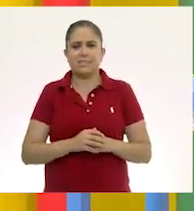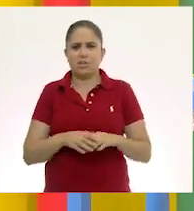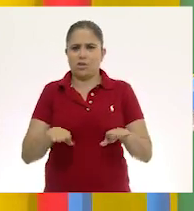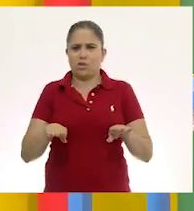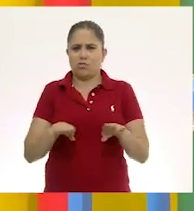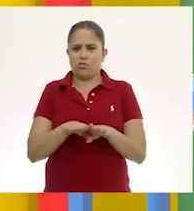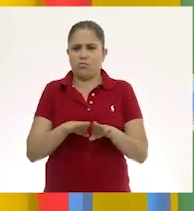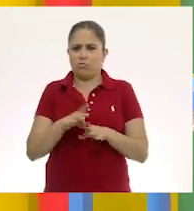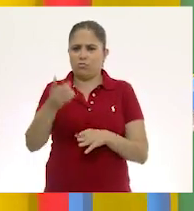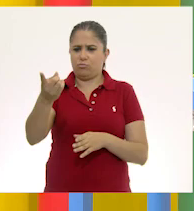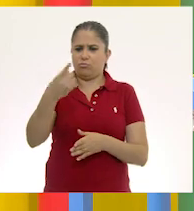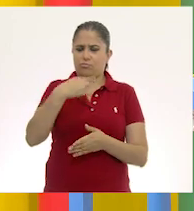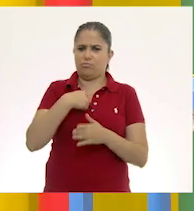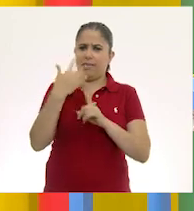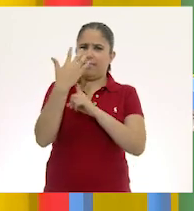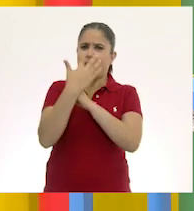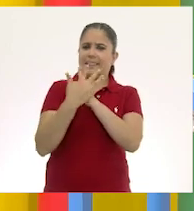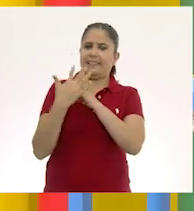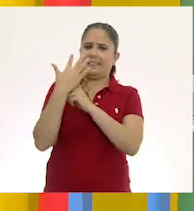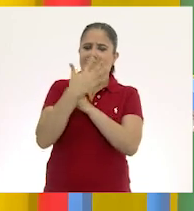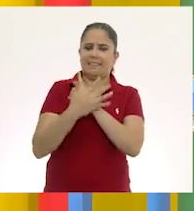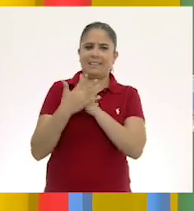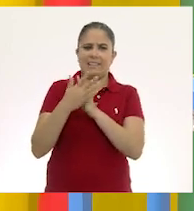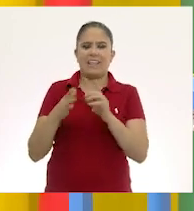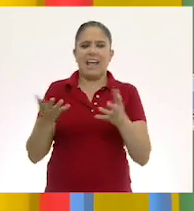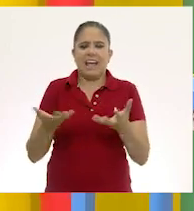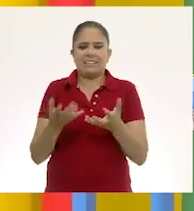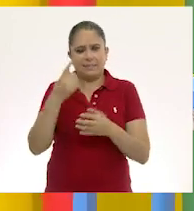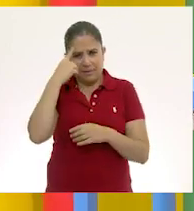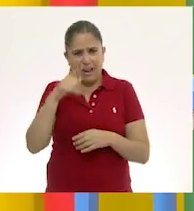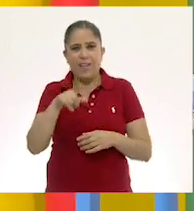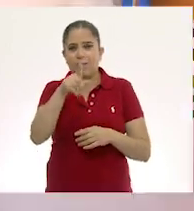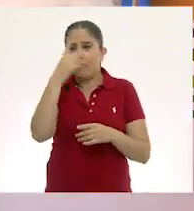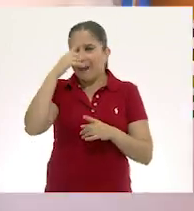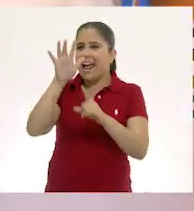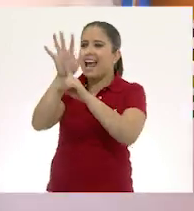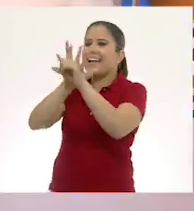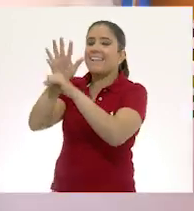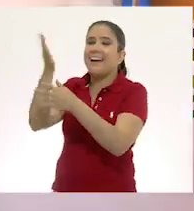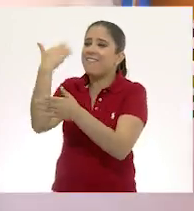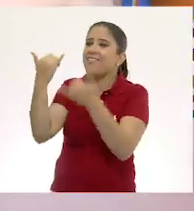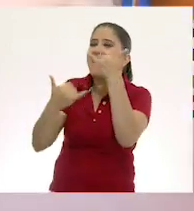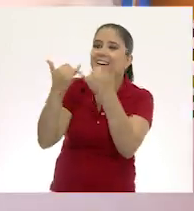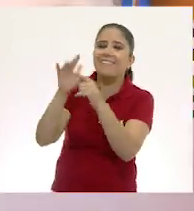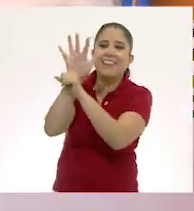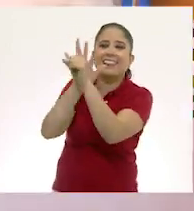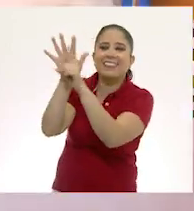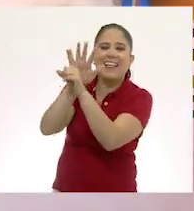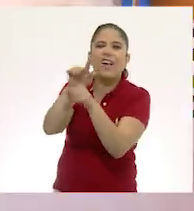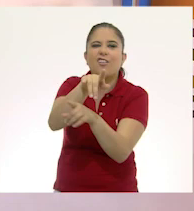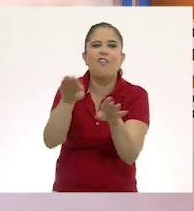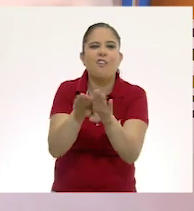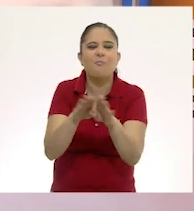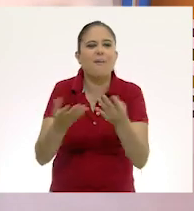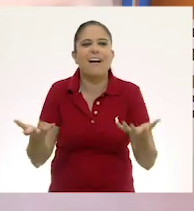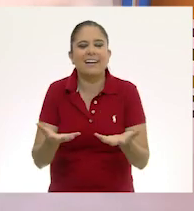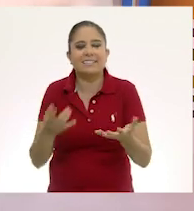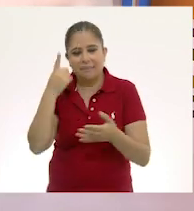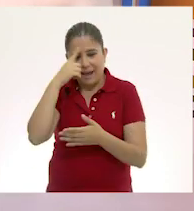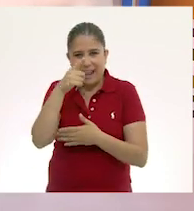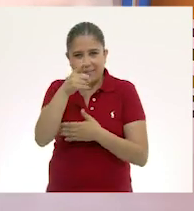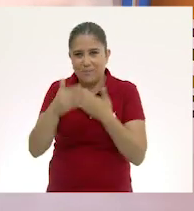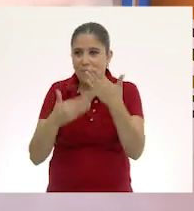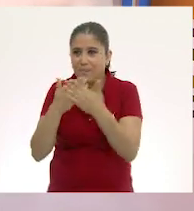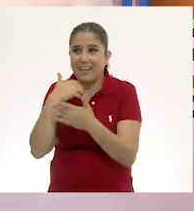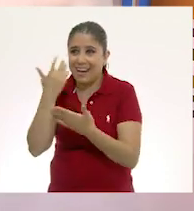me convencerías para hacerlo? O sea, ¿cómo convencerías tú a todos los demás para hacer lo que tú estás proponiendo?